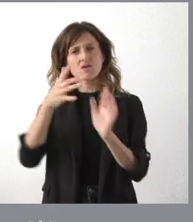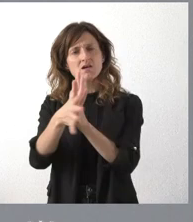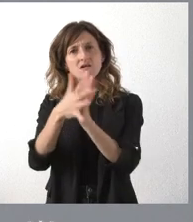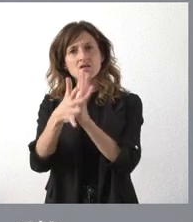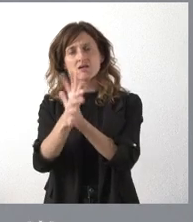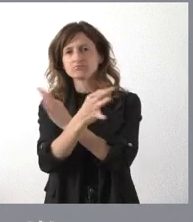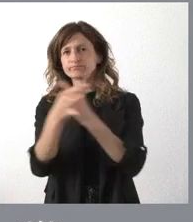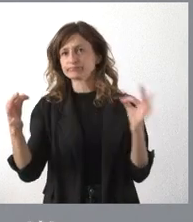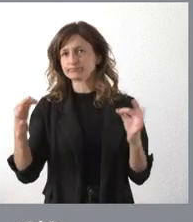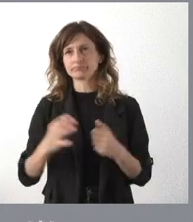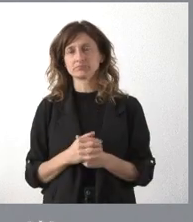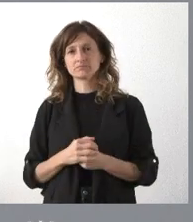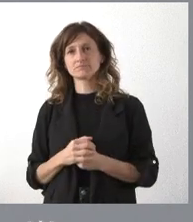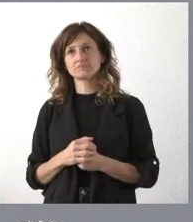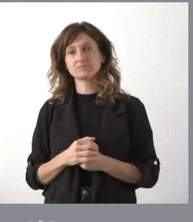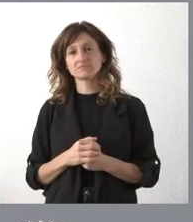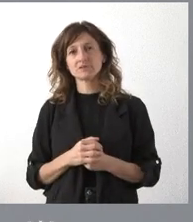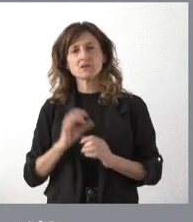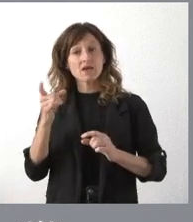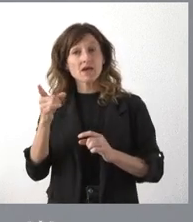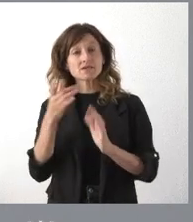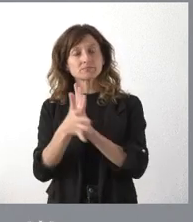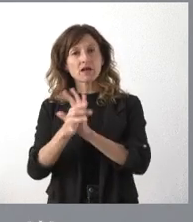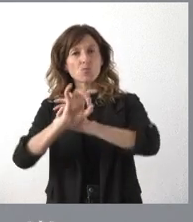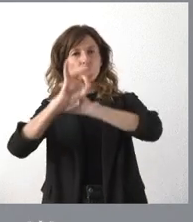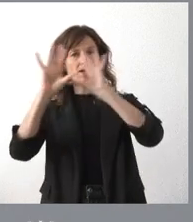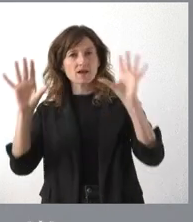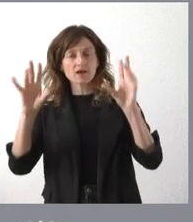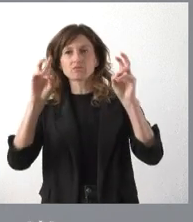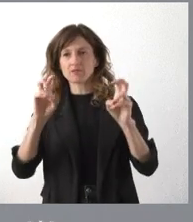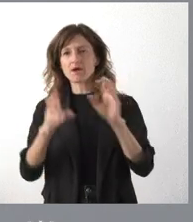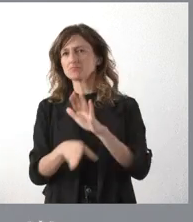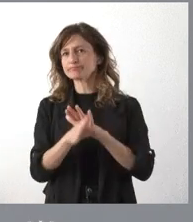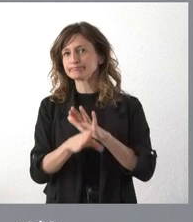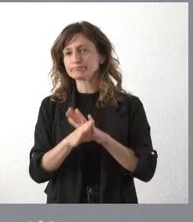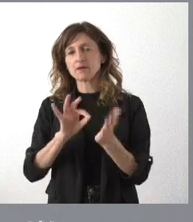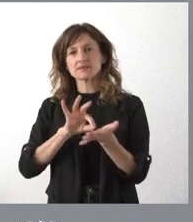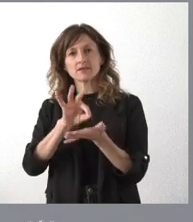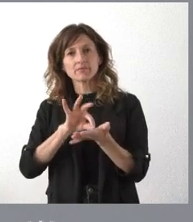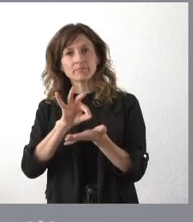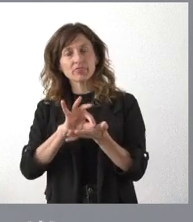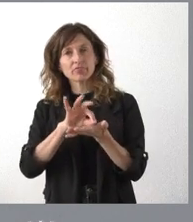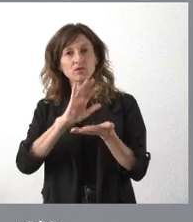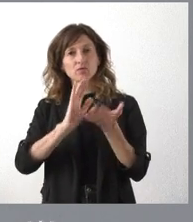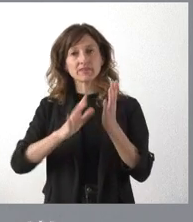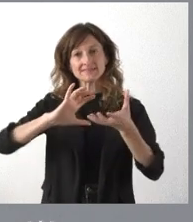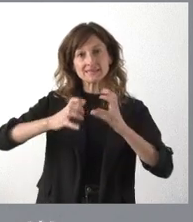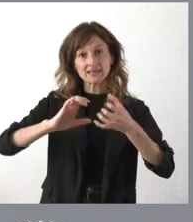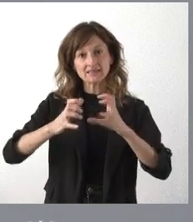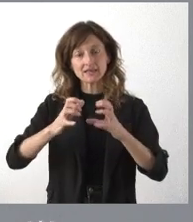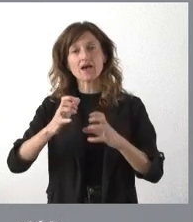correspondientes al efecto que son claras en relación con la garantía en la prestación del servicio de psiquiatría